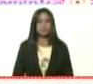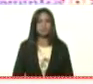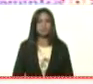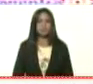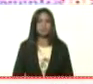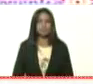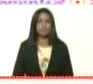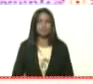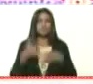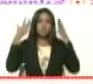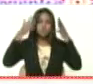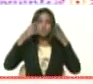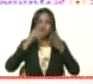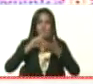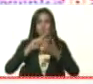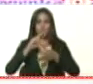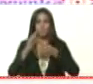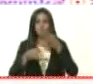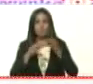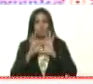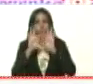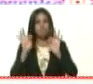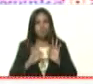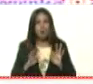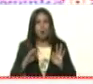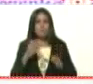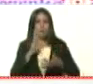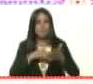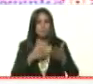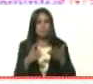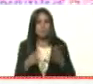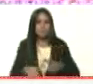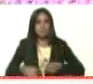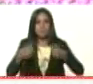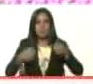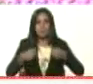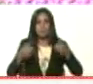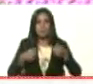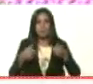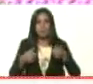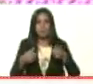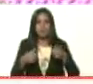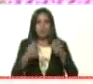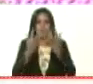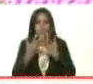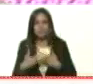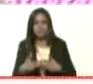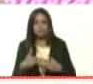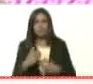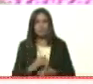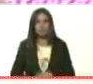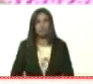La formación en materia de costos, estrategias de mercado, planificación, administración.